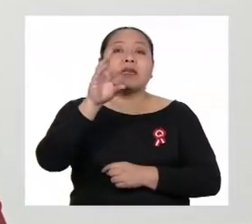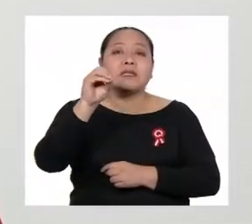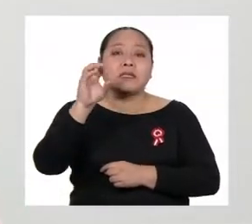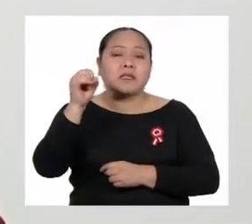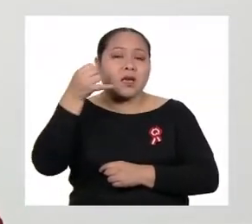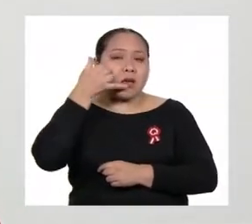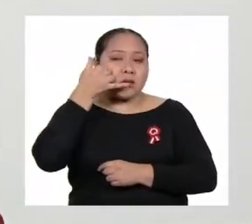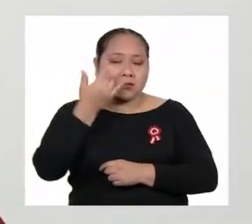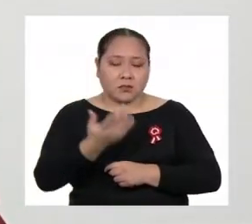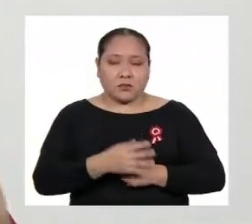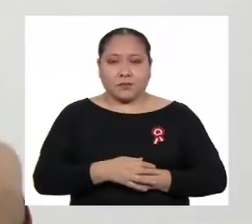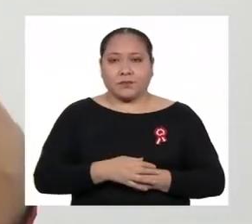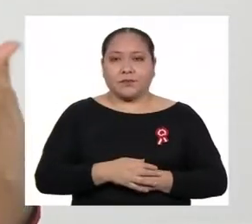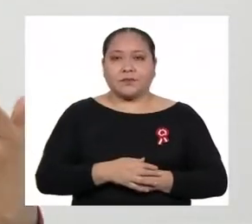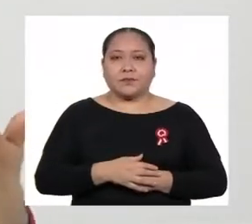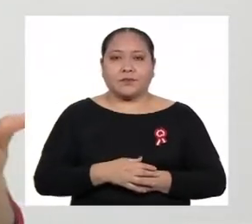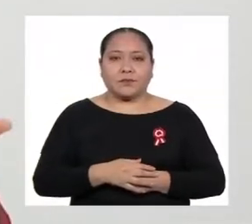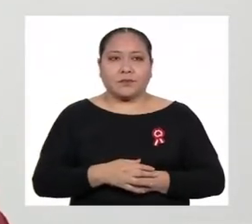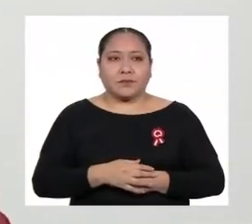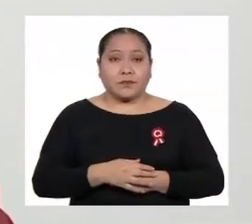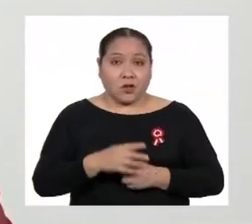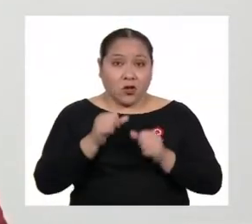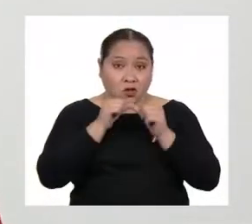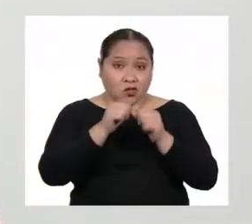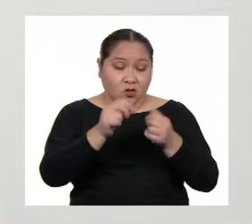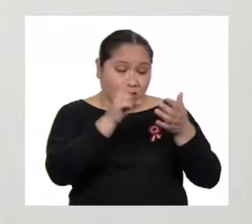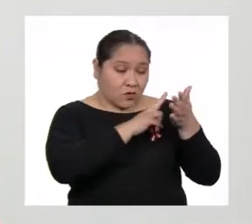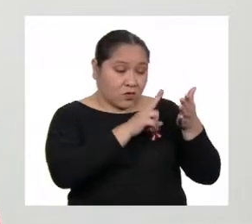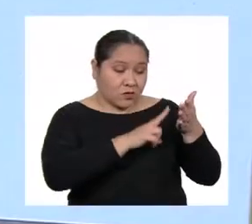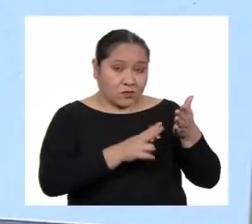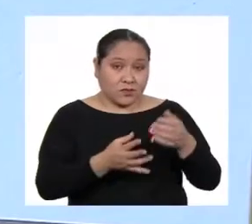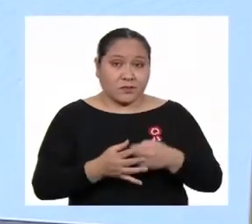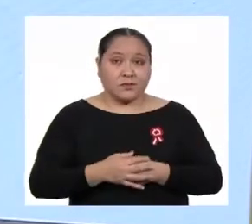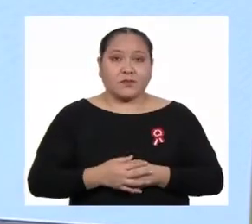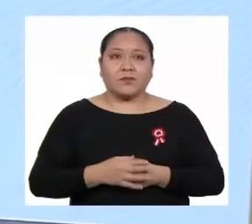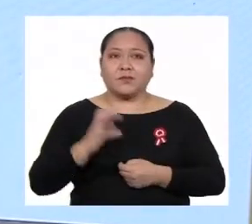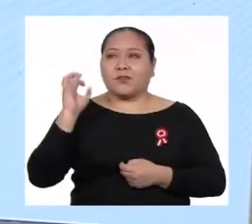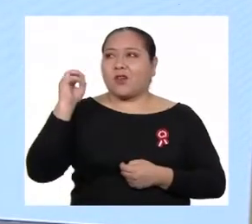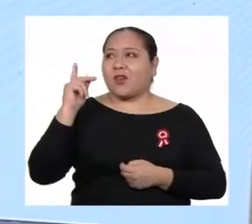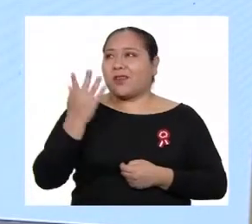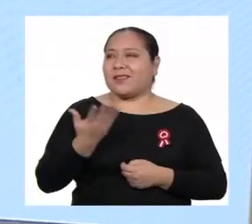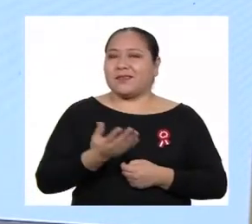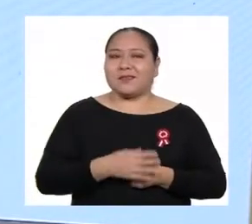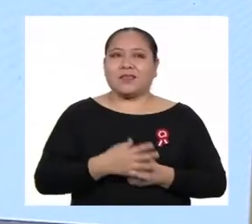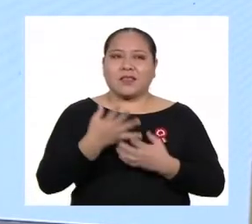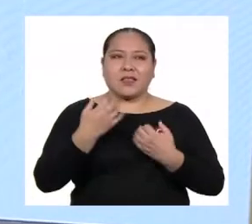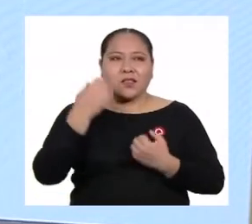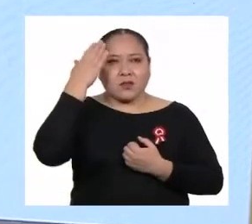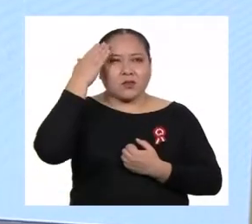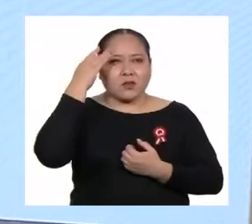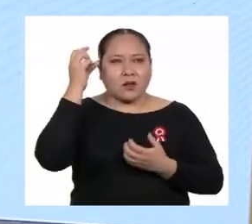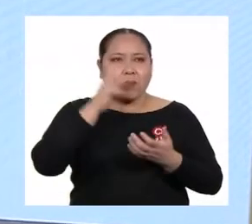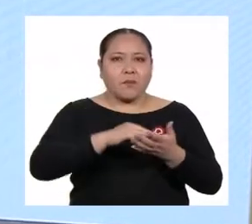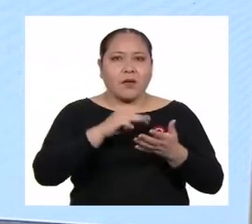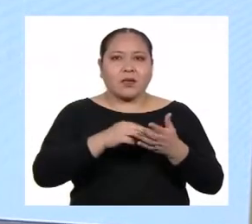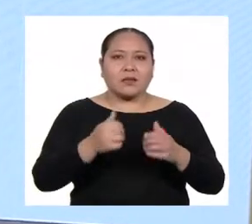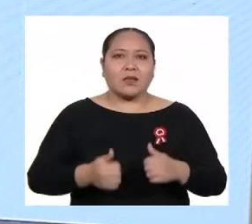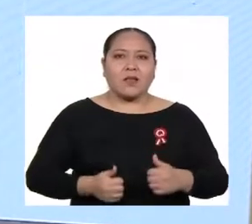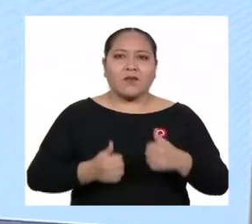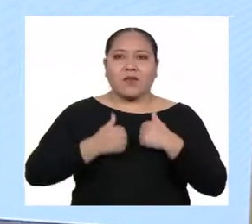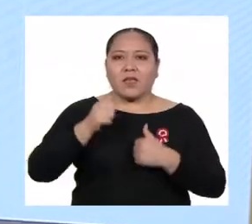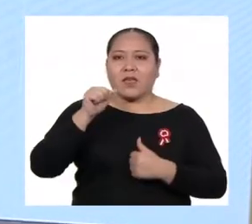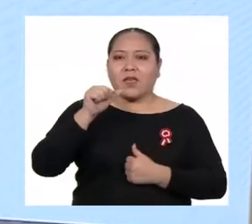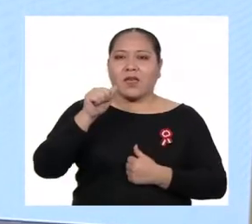Yeremis. Ahora, ¿te parece si seguimos con la lectura? Ya, genial. Quiero saber más sobre la vida de este